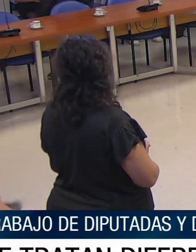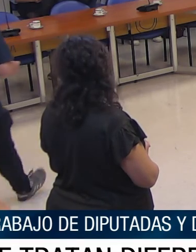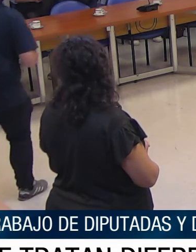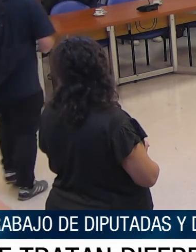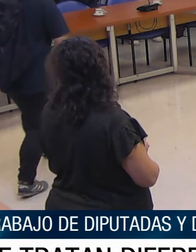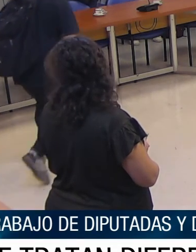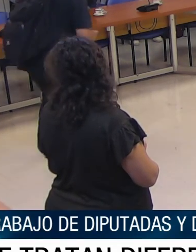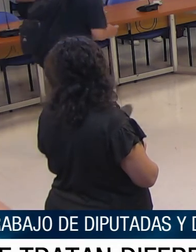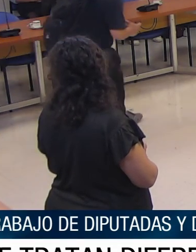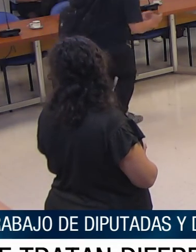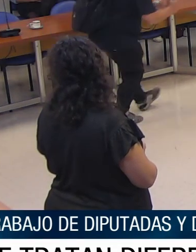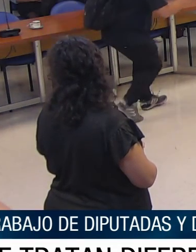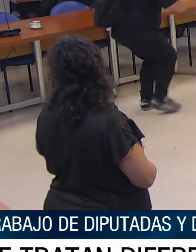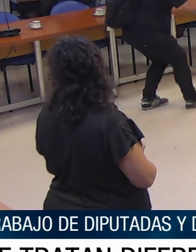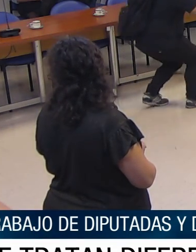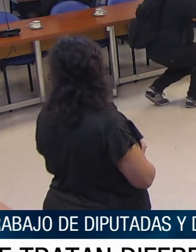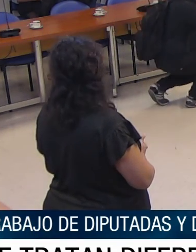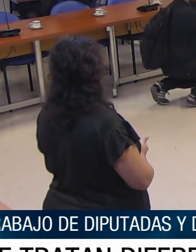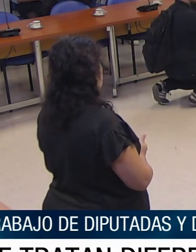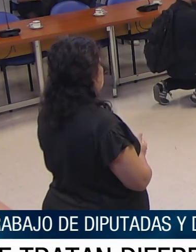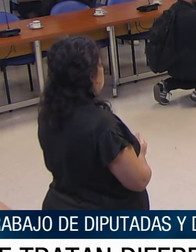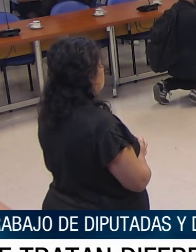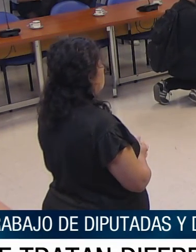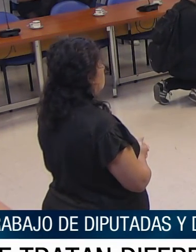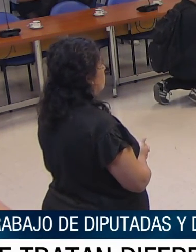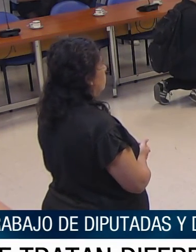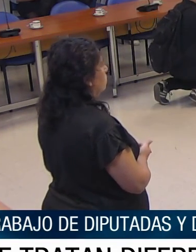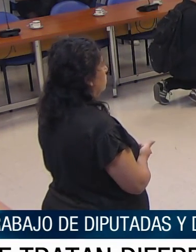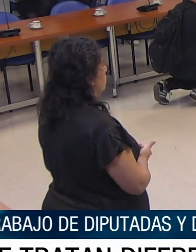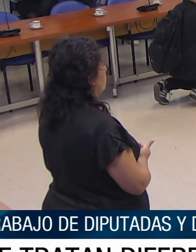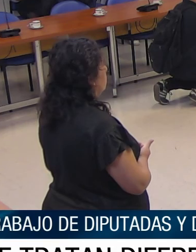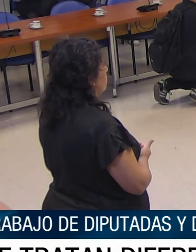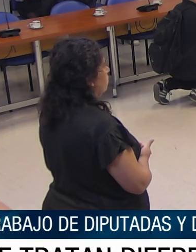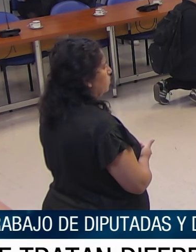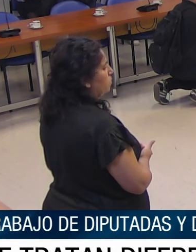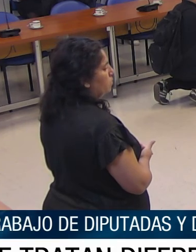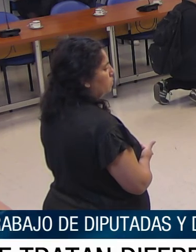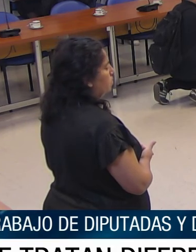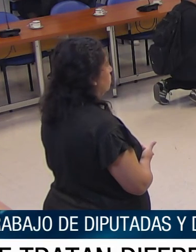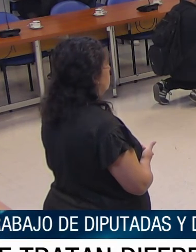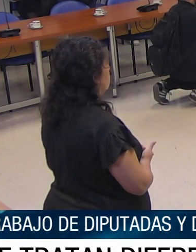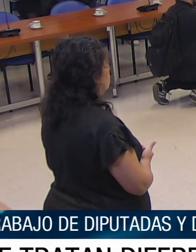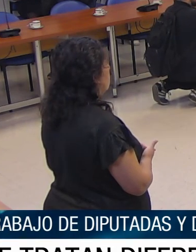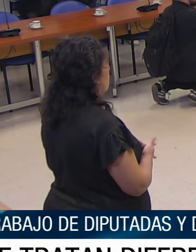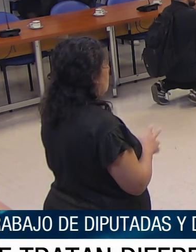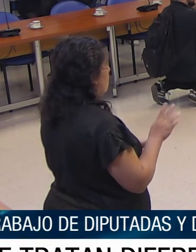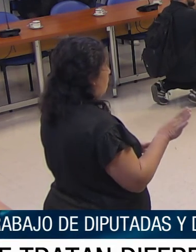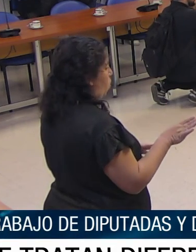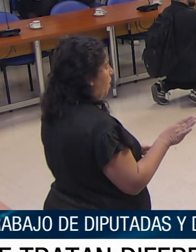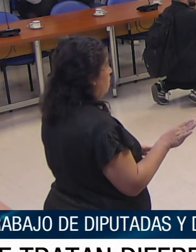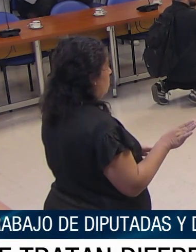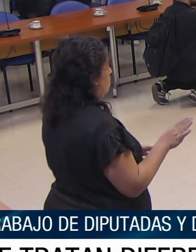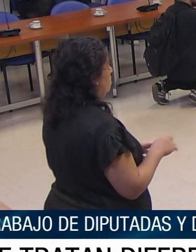Vamos a hacer una cosa. Particularmente en relación al pedido de informe del Palacio, el Palacio San José había tenido en su momento una asignación presupuestaria de 80